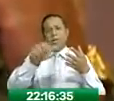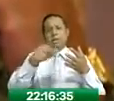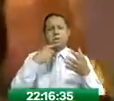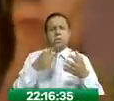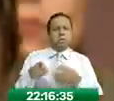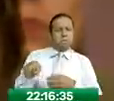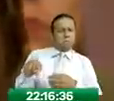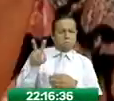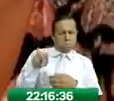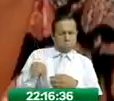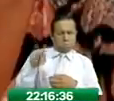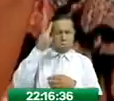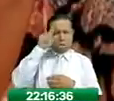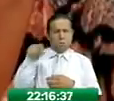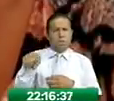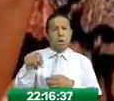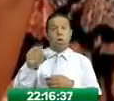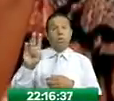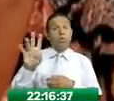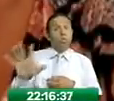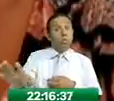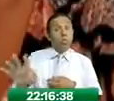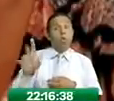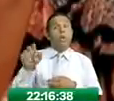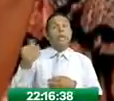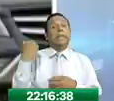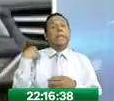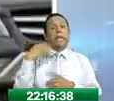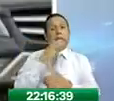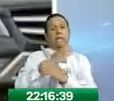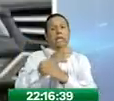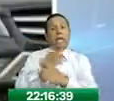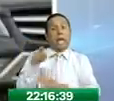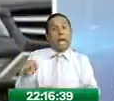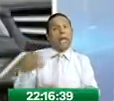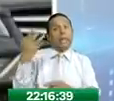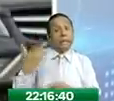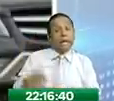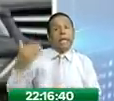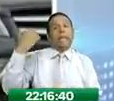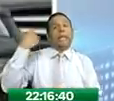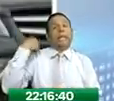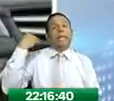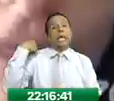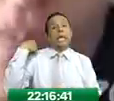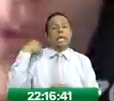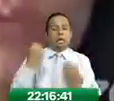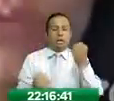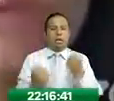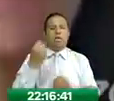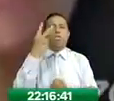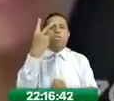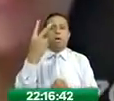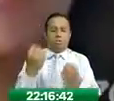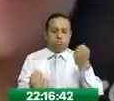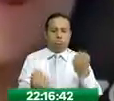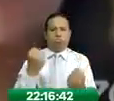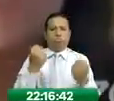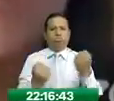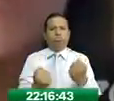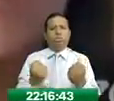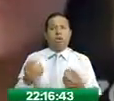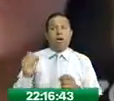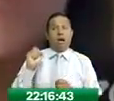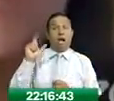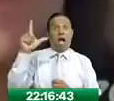sino su esposo, Javier Antonio Vaca, quien habría importado 2 vehículos de lujo exonerados. Cabezas nos ofreció una entrevista,